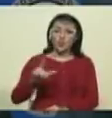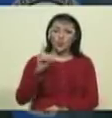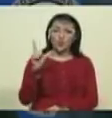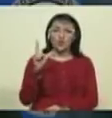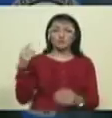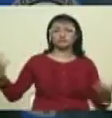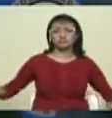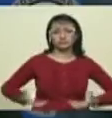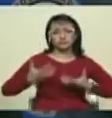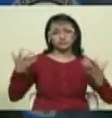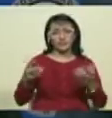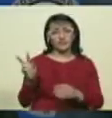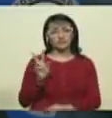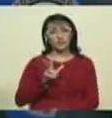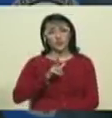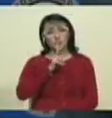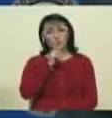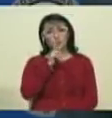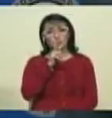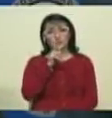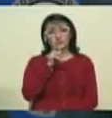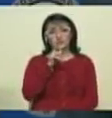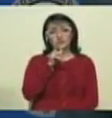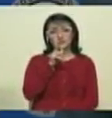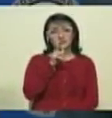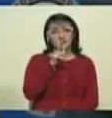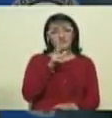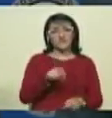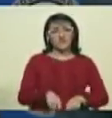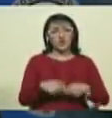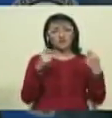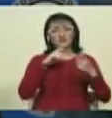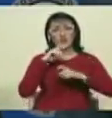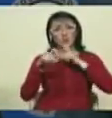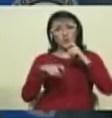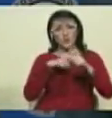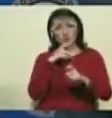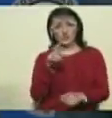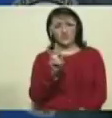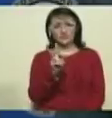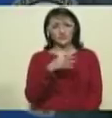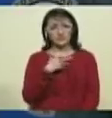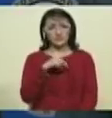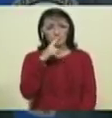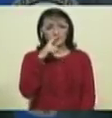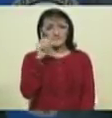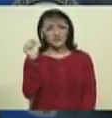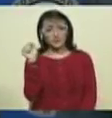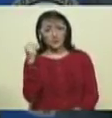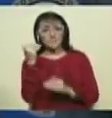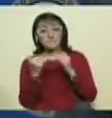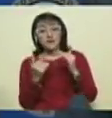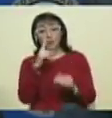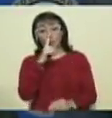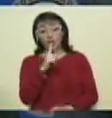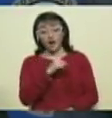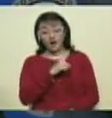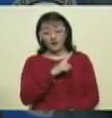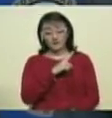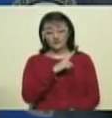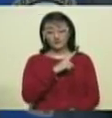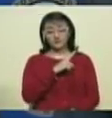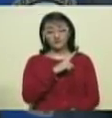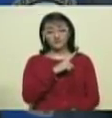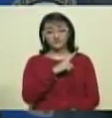destrozando el país, estuvieron sembrando la violencia y el odio en el país, y el presidente Nicolás Maduro, a menos de un año,